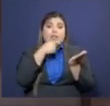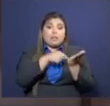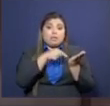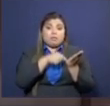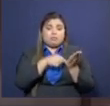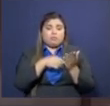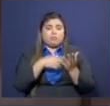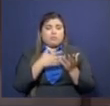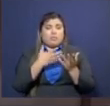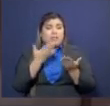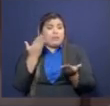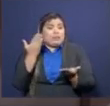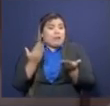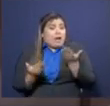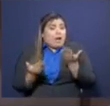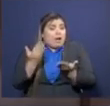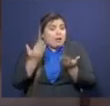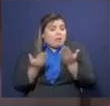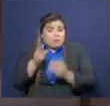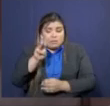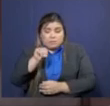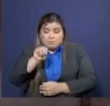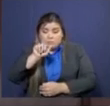en el peor de los escenarios,